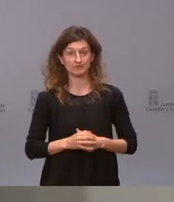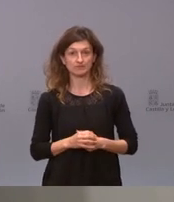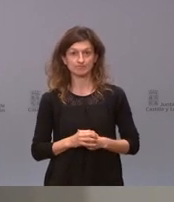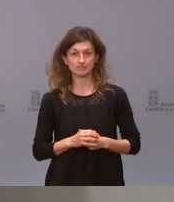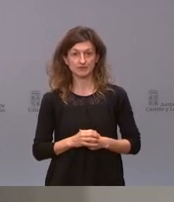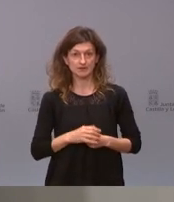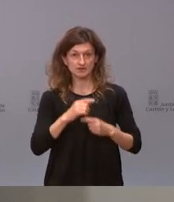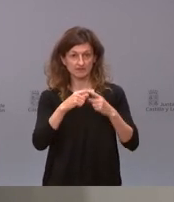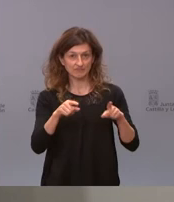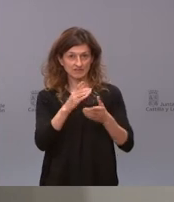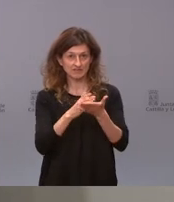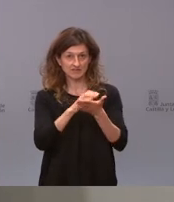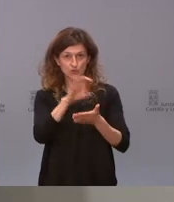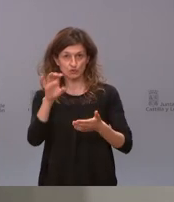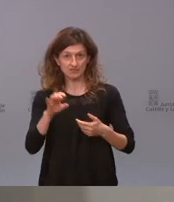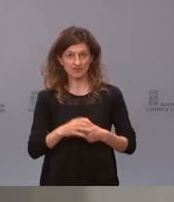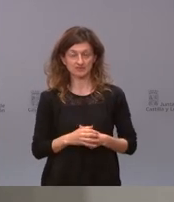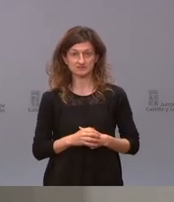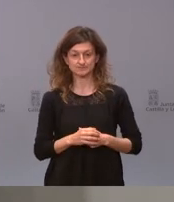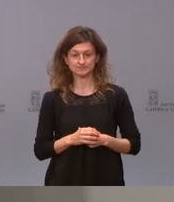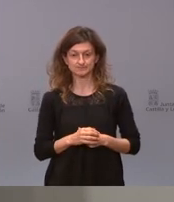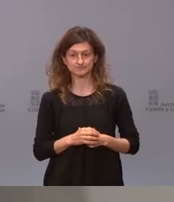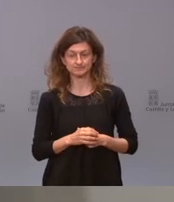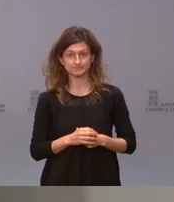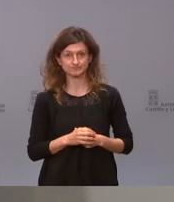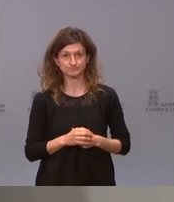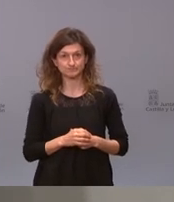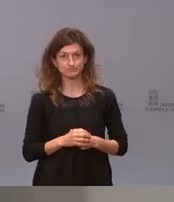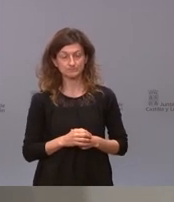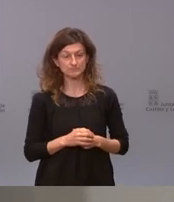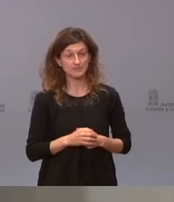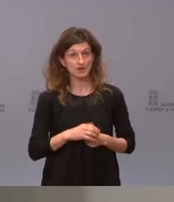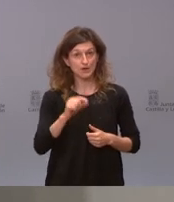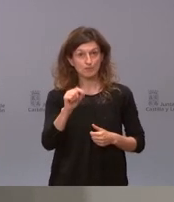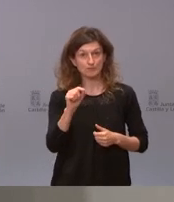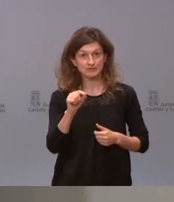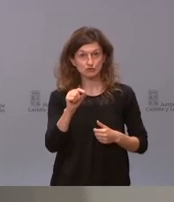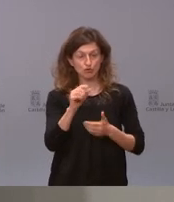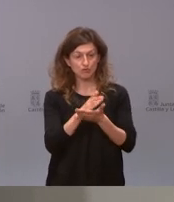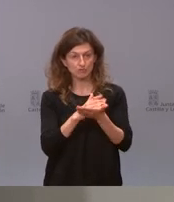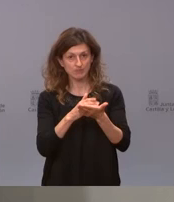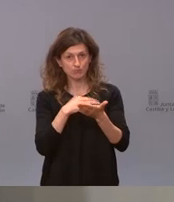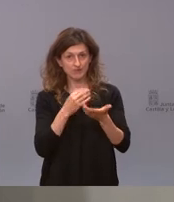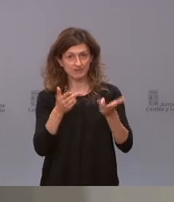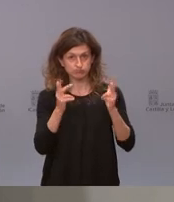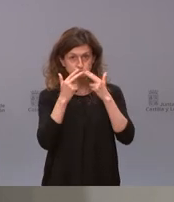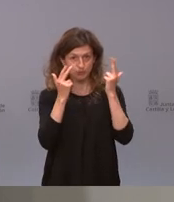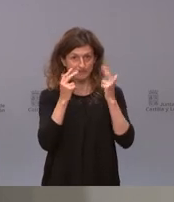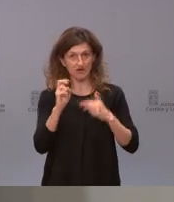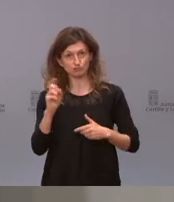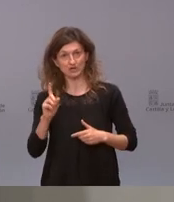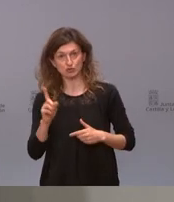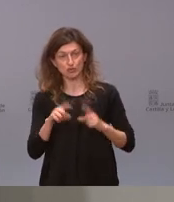es bastante diferente con en este momento habría comunidades que permitirían el acceso de público y otras que no a